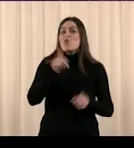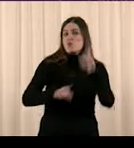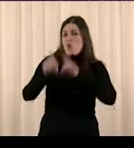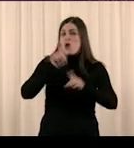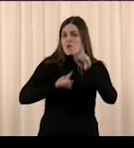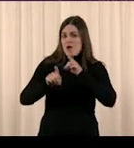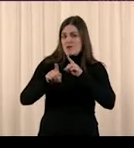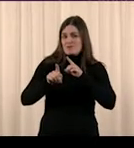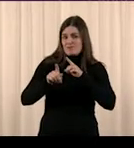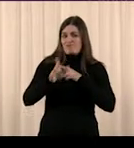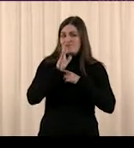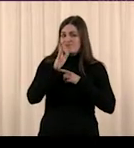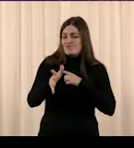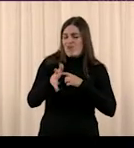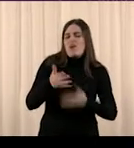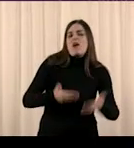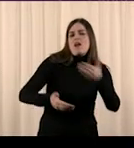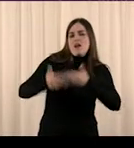tiempo